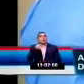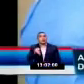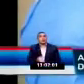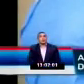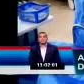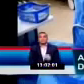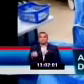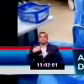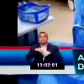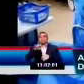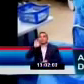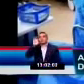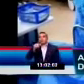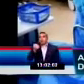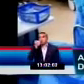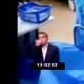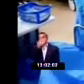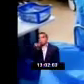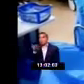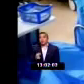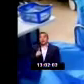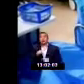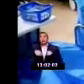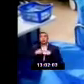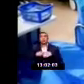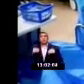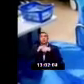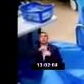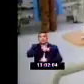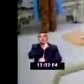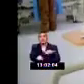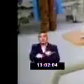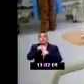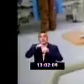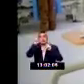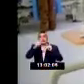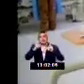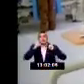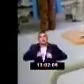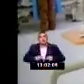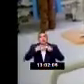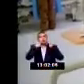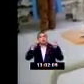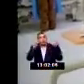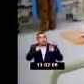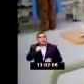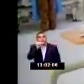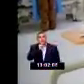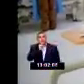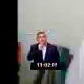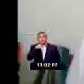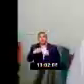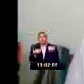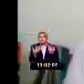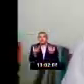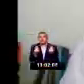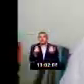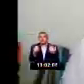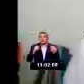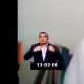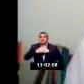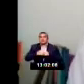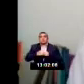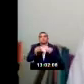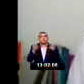de retornar al rojo epidemiológico hasta que se fortalezcan los sistemas de salud público y privado que al momento están colapsados. Están